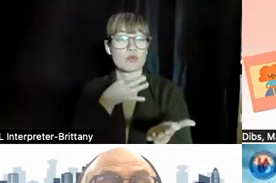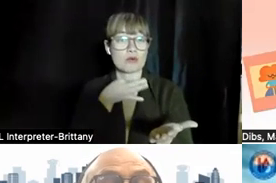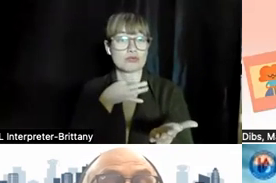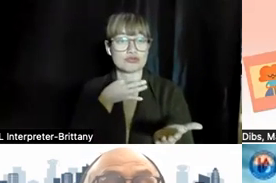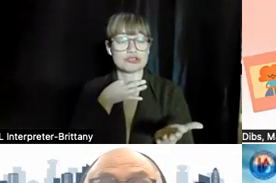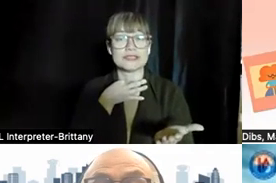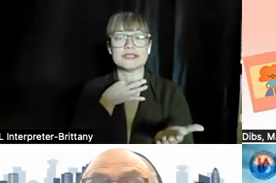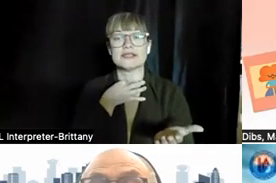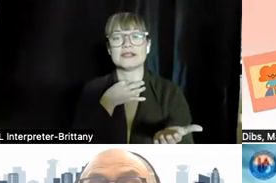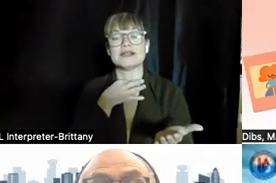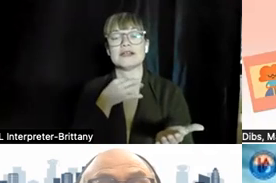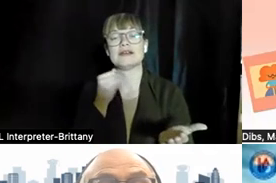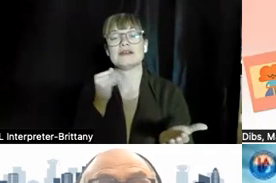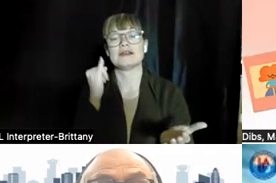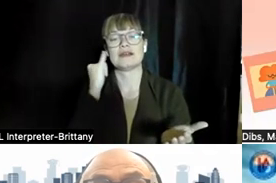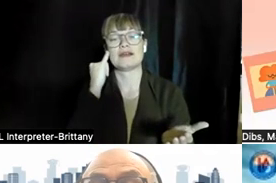están preguntando si